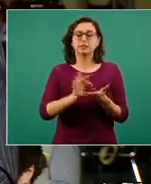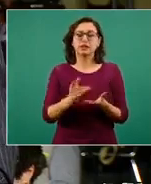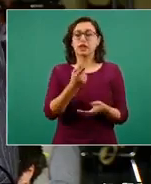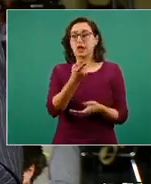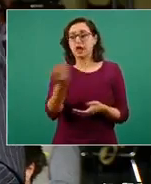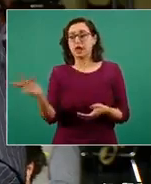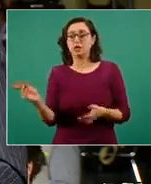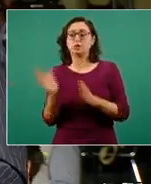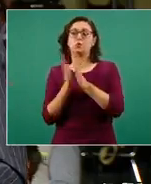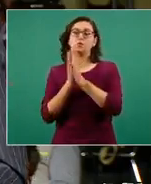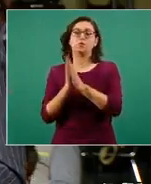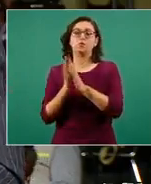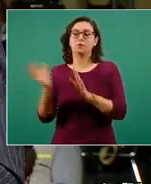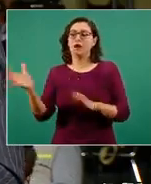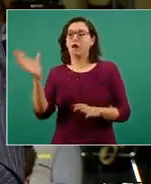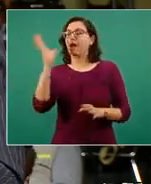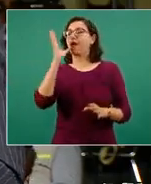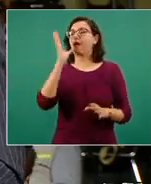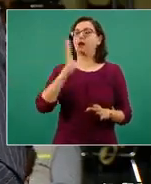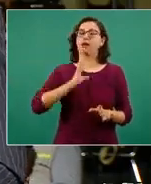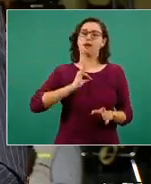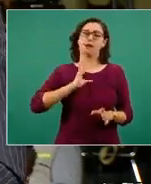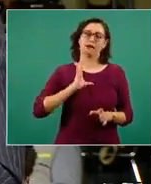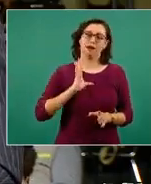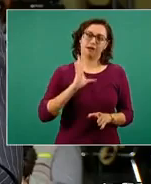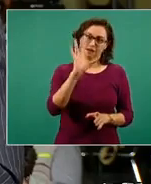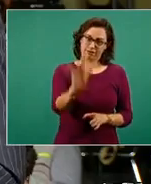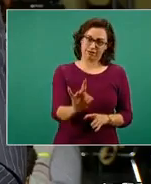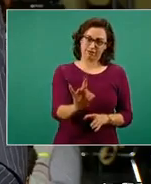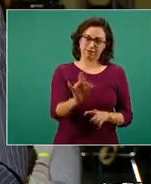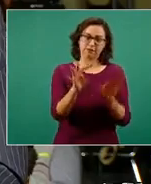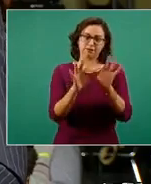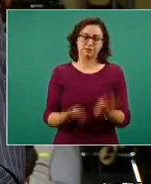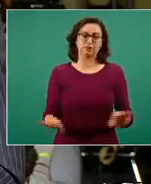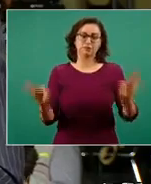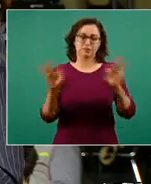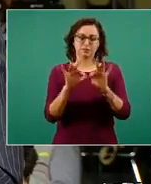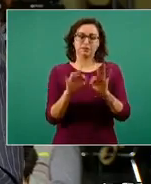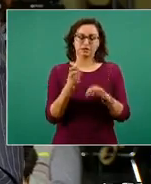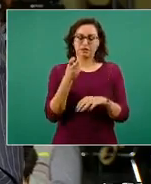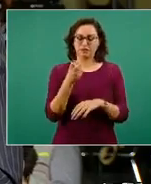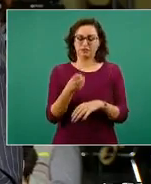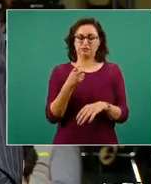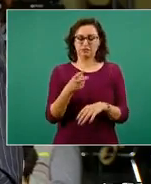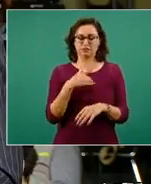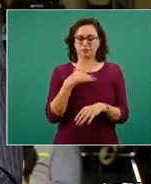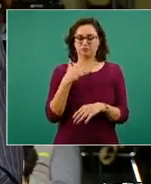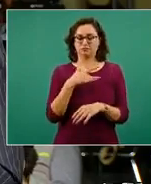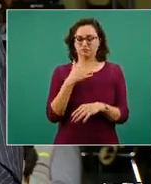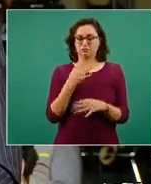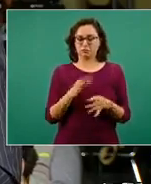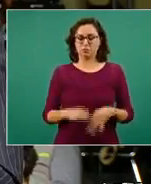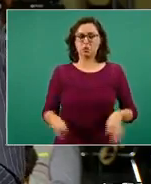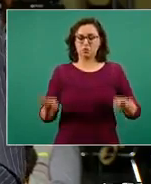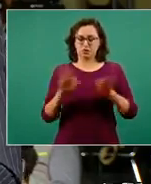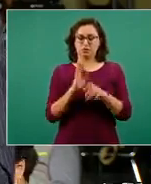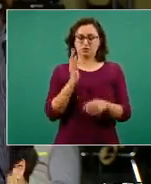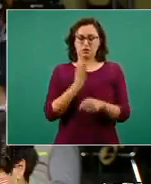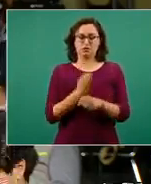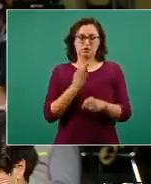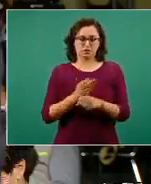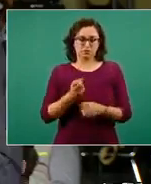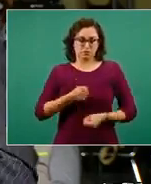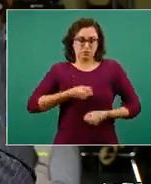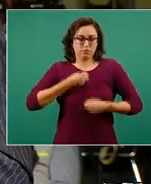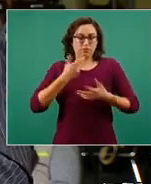pidieron que les hiciera llegar este mensaje muy importante. Creo que vale la pena comentarlo, porque al ser